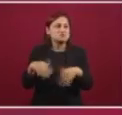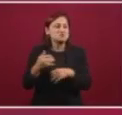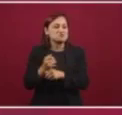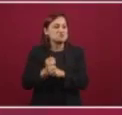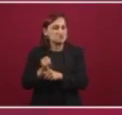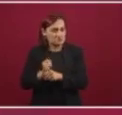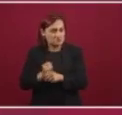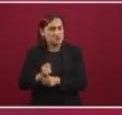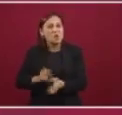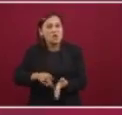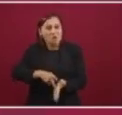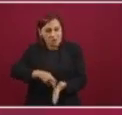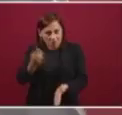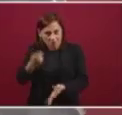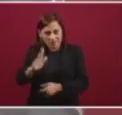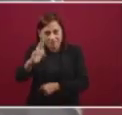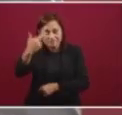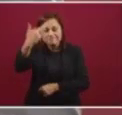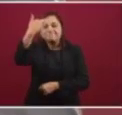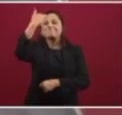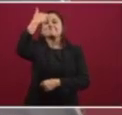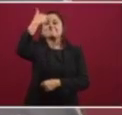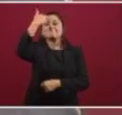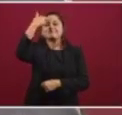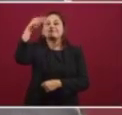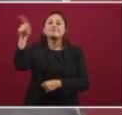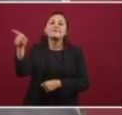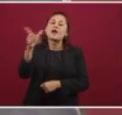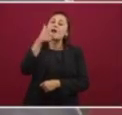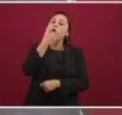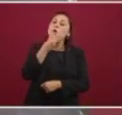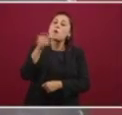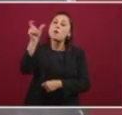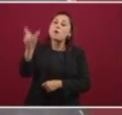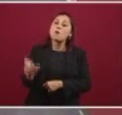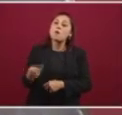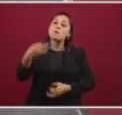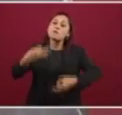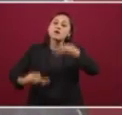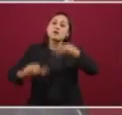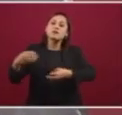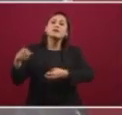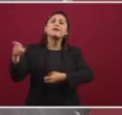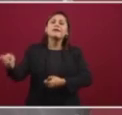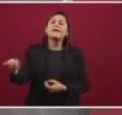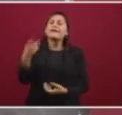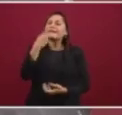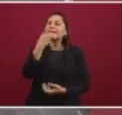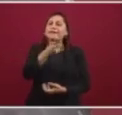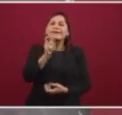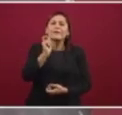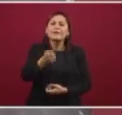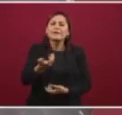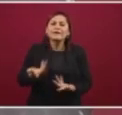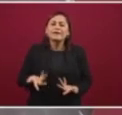reconstruir todo lo que declaró, bueno, hasta saber dónde está ahora, porque